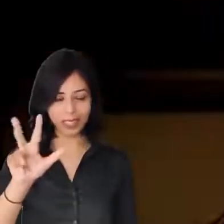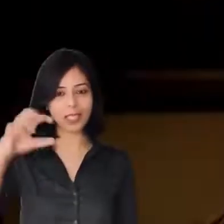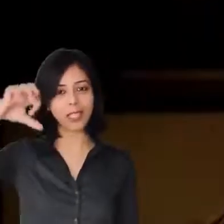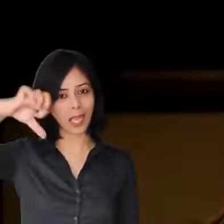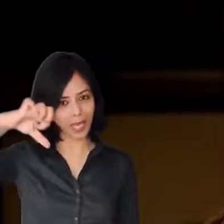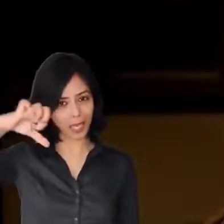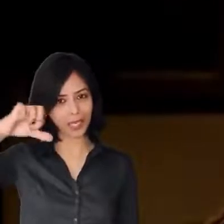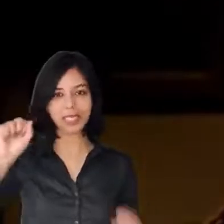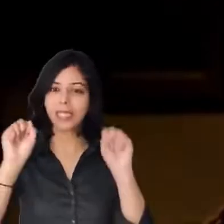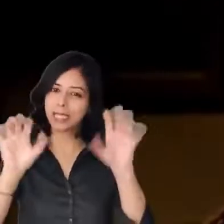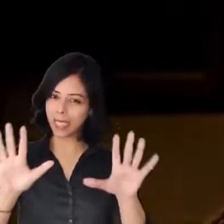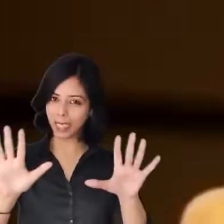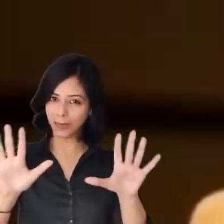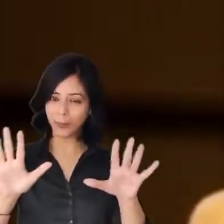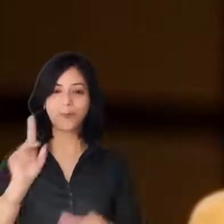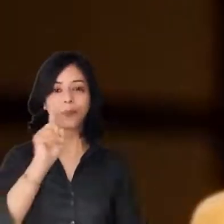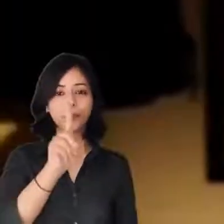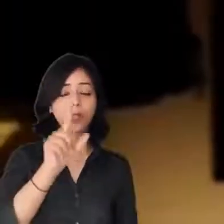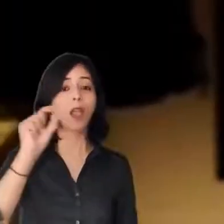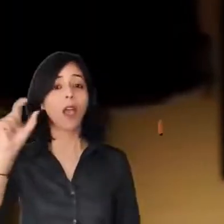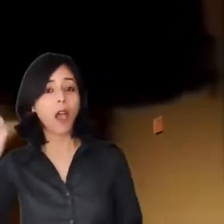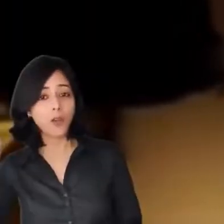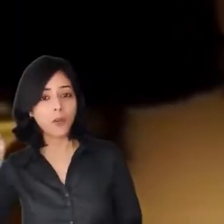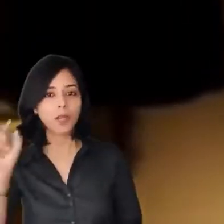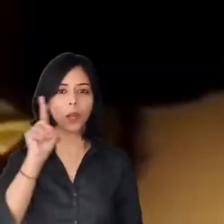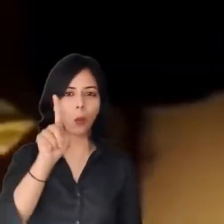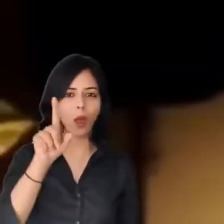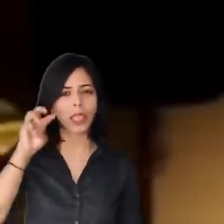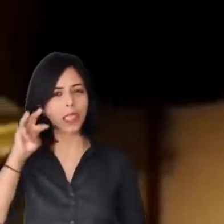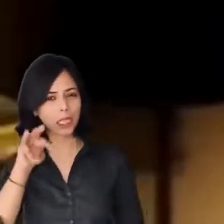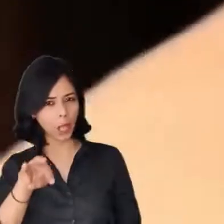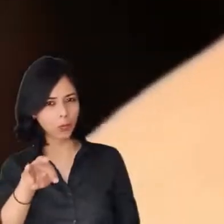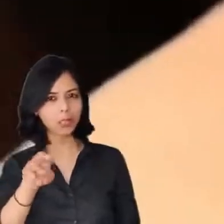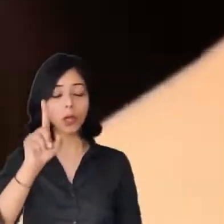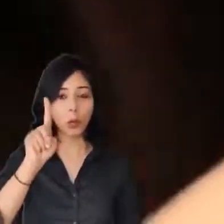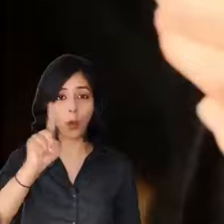la casa de los Martin, el padre de Jimmy hizo sospechar aún más a los investigadores.